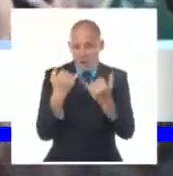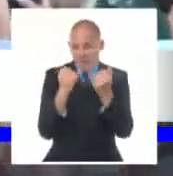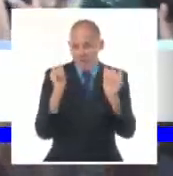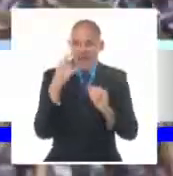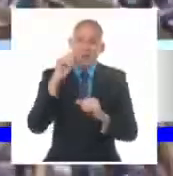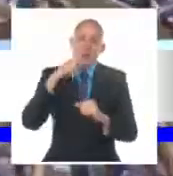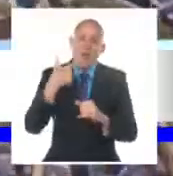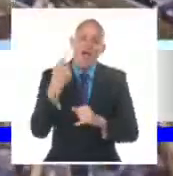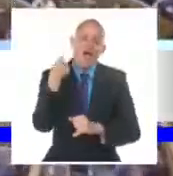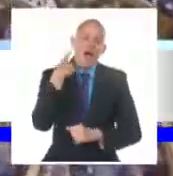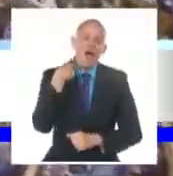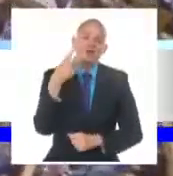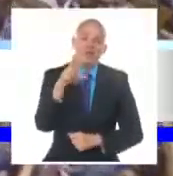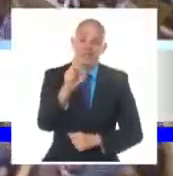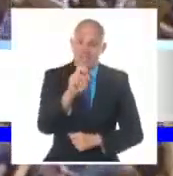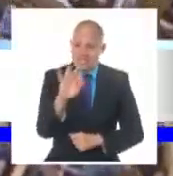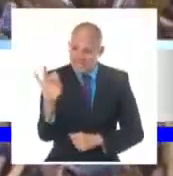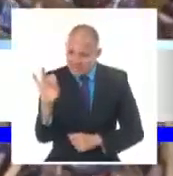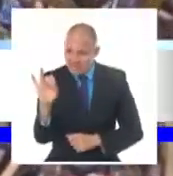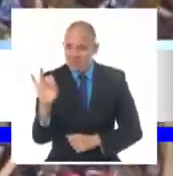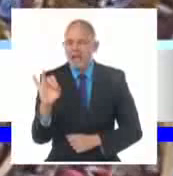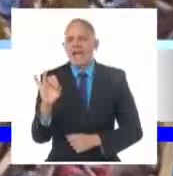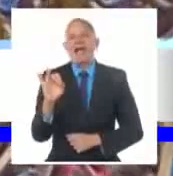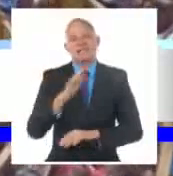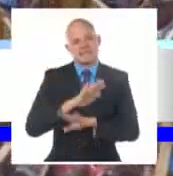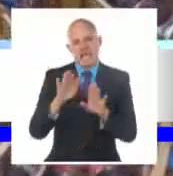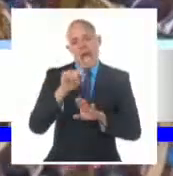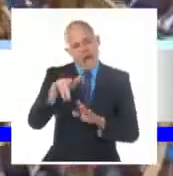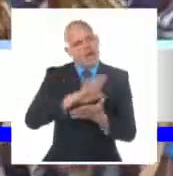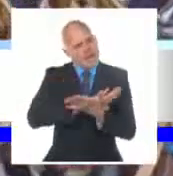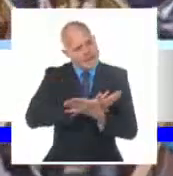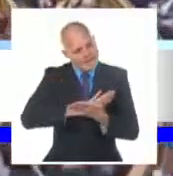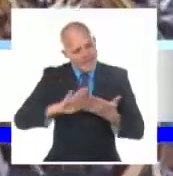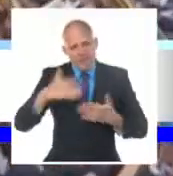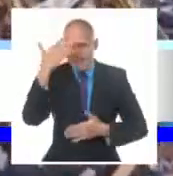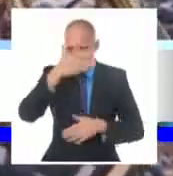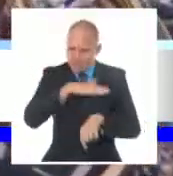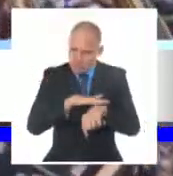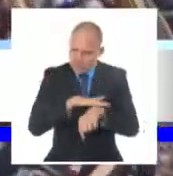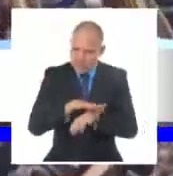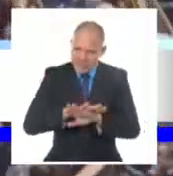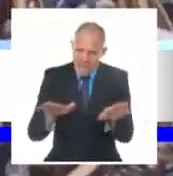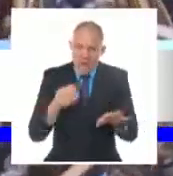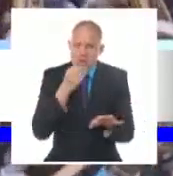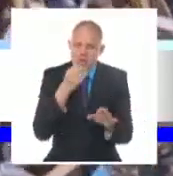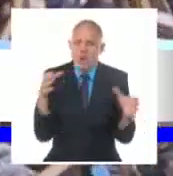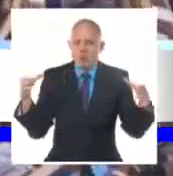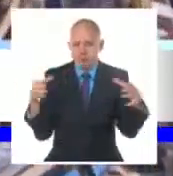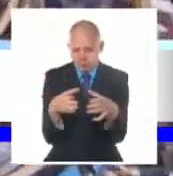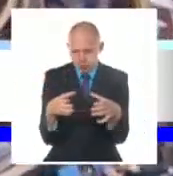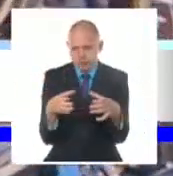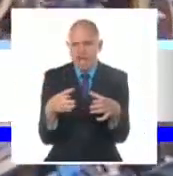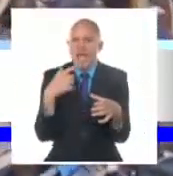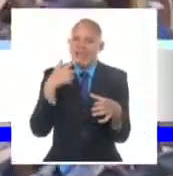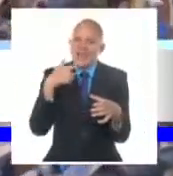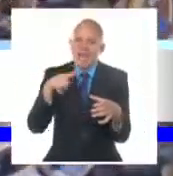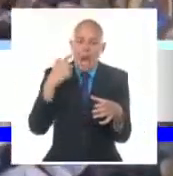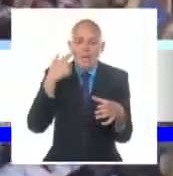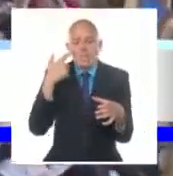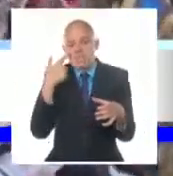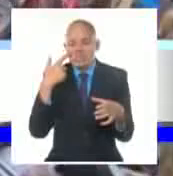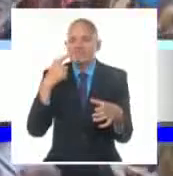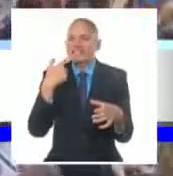2017. Un primer texto resultó rechazado por la organización Junts per Catalunya por la exclusión del indulto a una parte de los